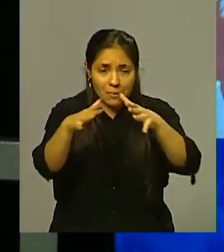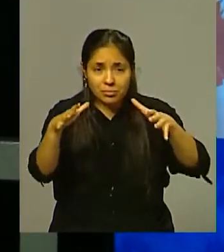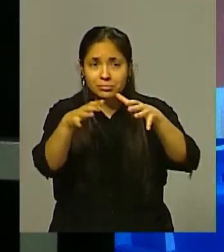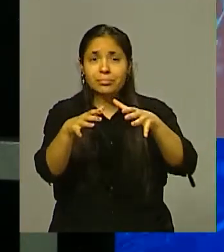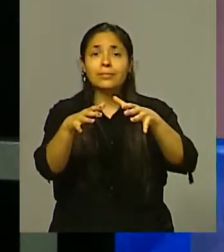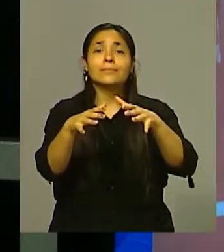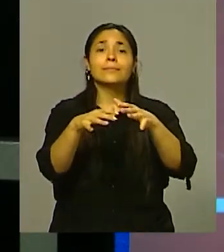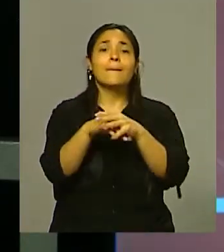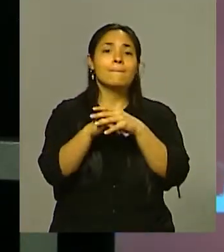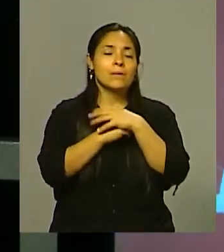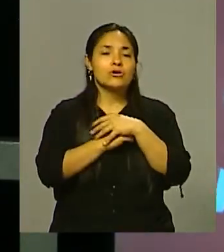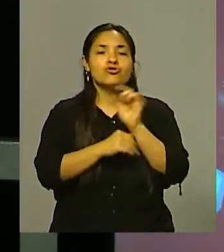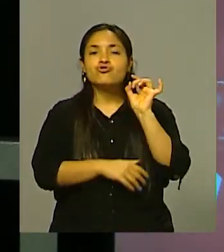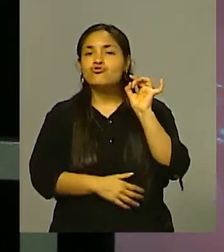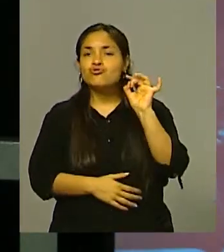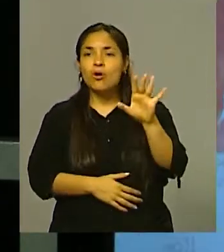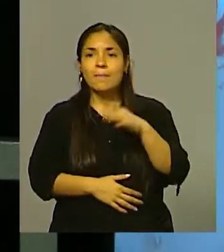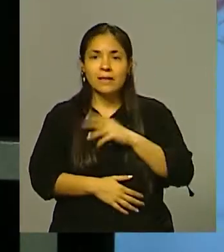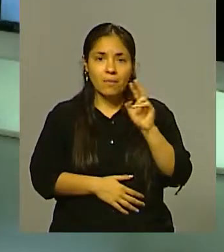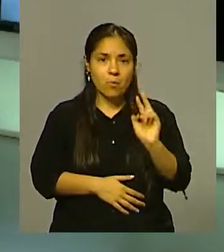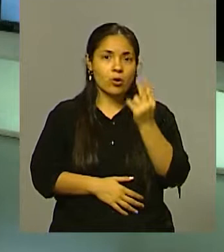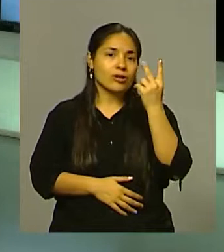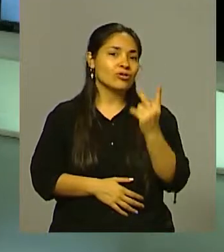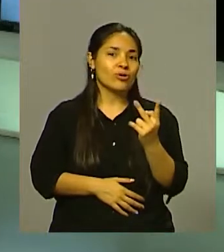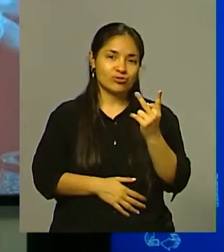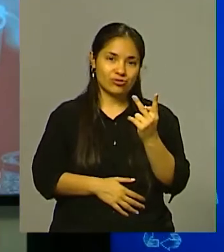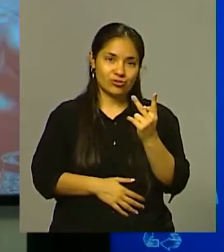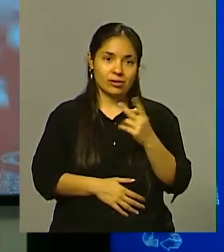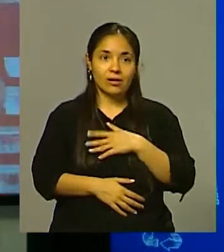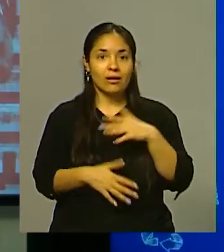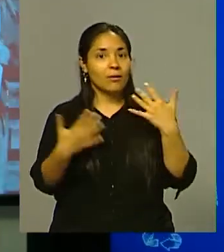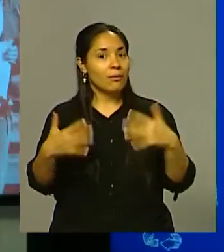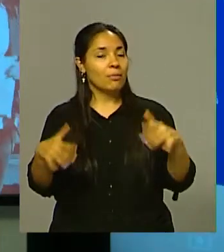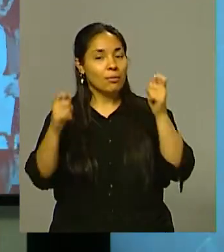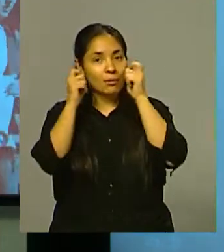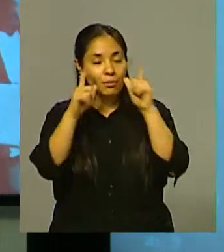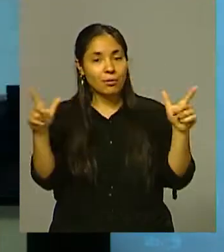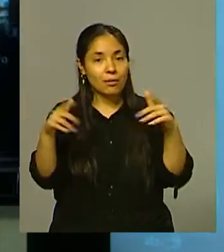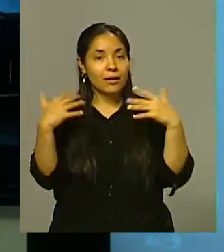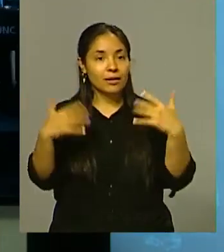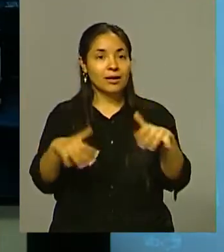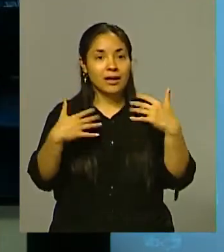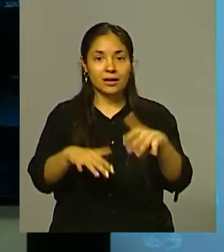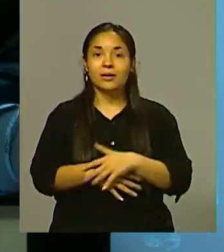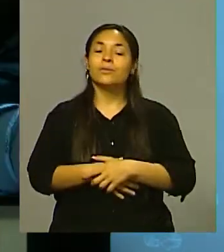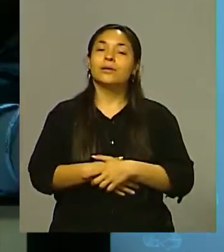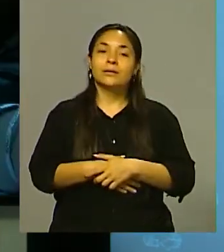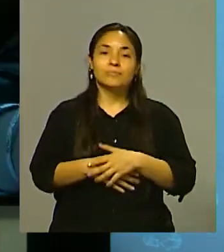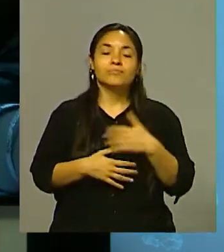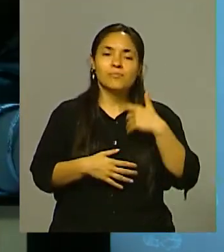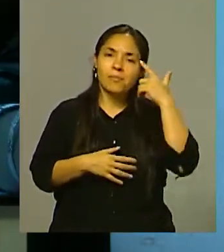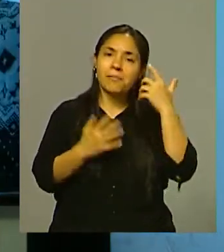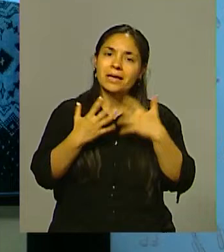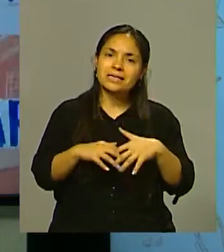al final únicamente se le murieron 12. Increíble, ¿no? Y pensábamos, recién lo decíamos fuera de aire